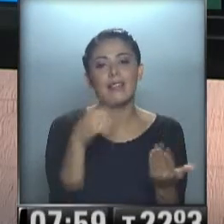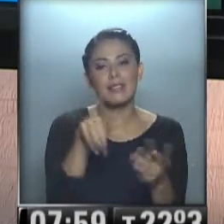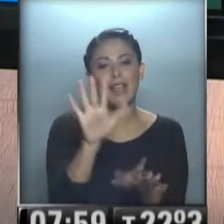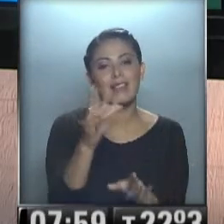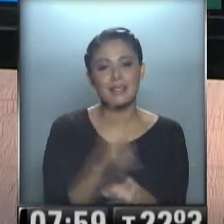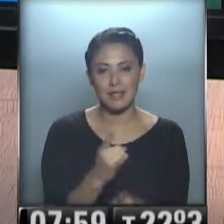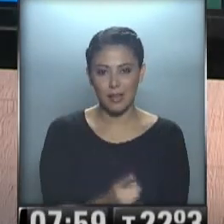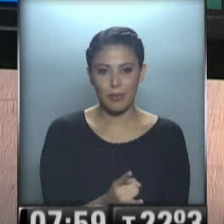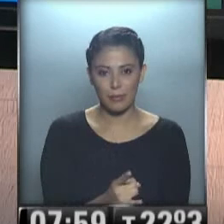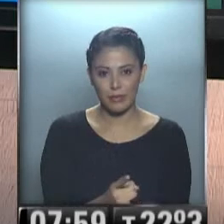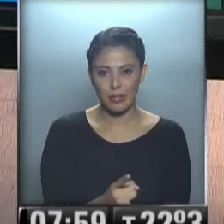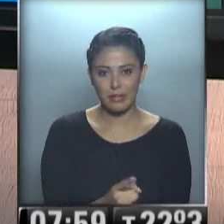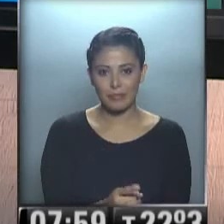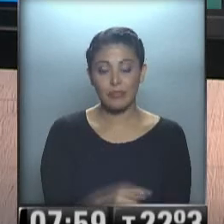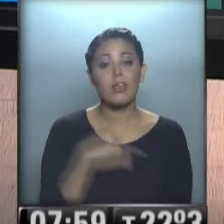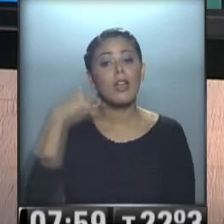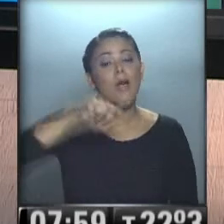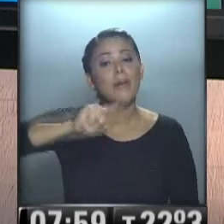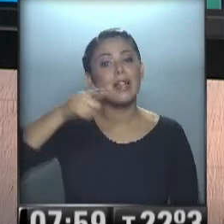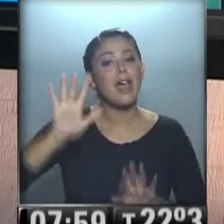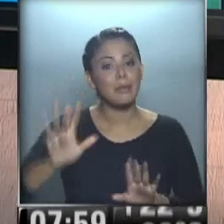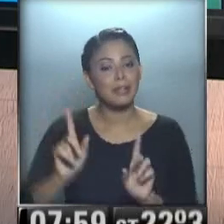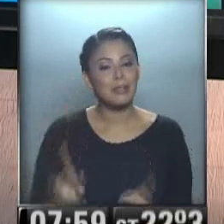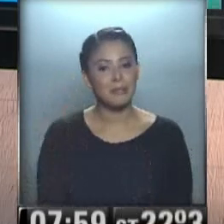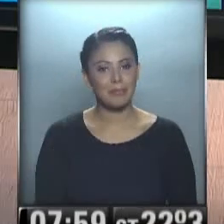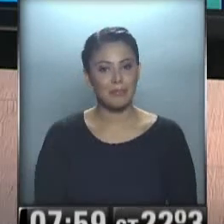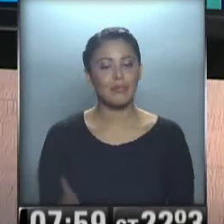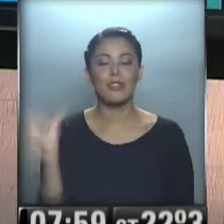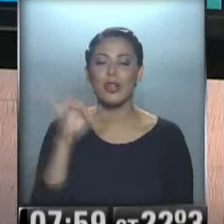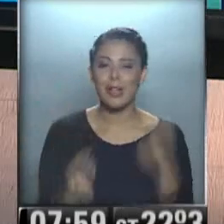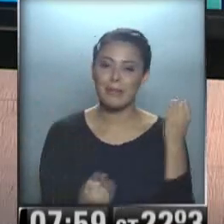fidelidad. Lo esperamos mañana, como todas las mañanas.